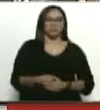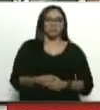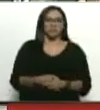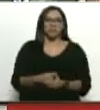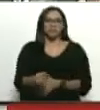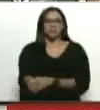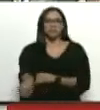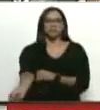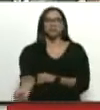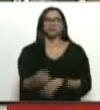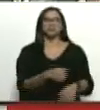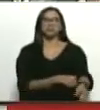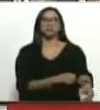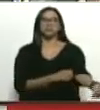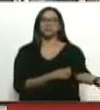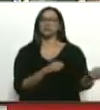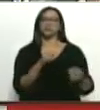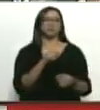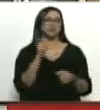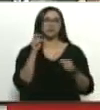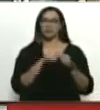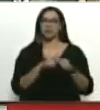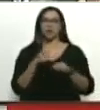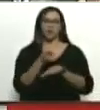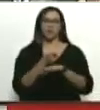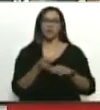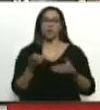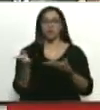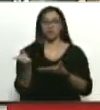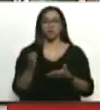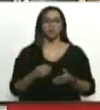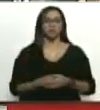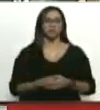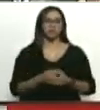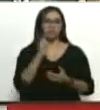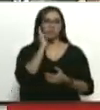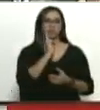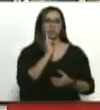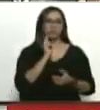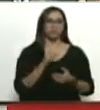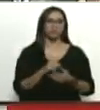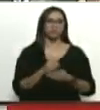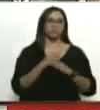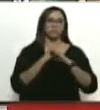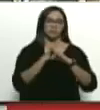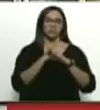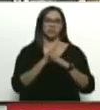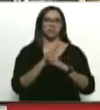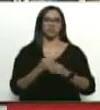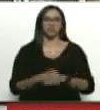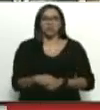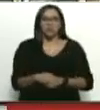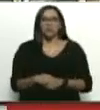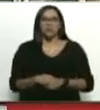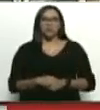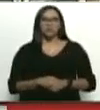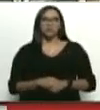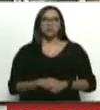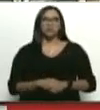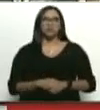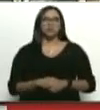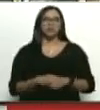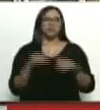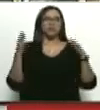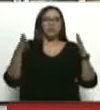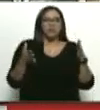no sea parte de un gobierno. Ahí está Bolívar, rechazando de manera categórica, y además